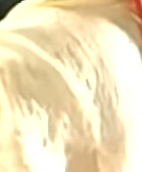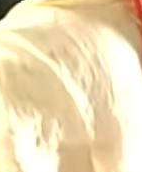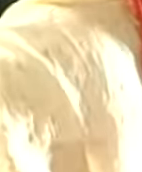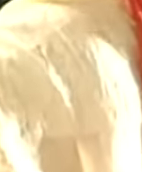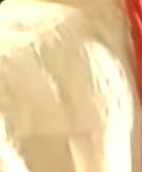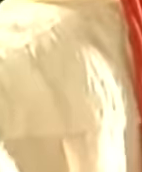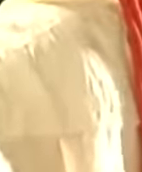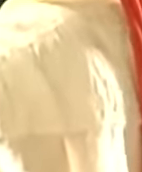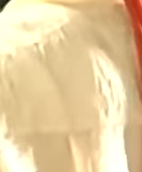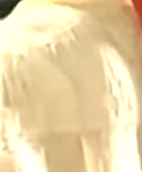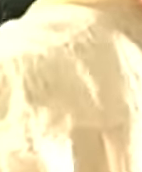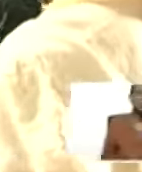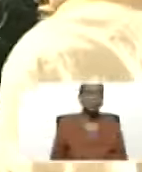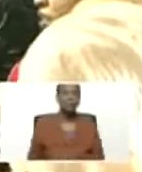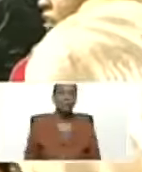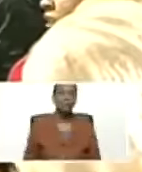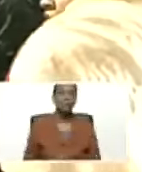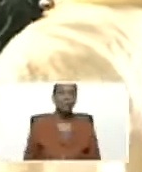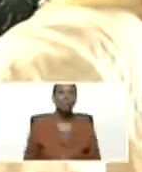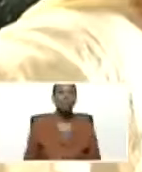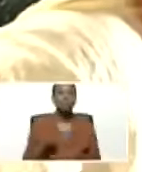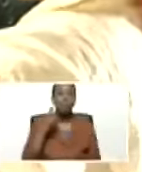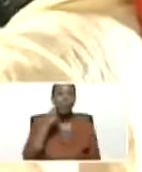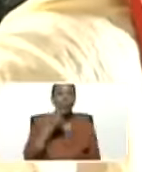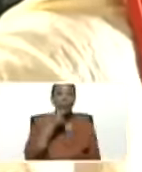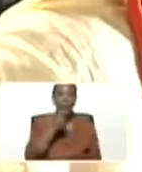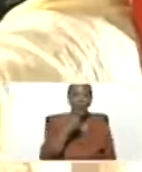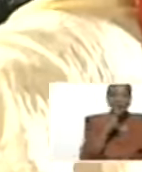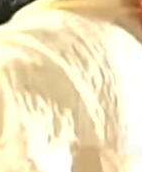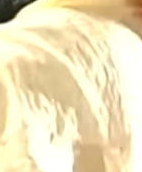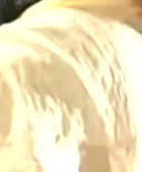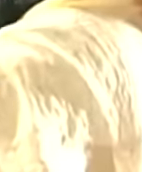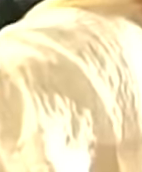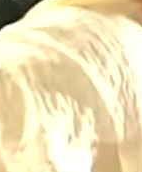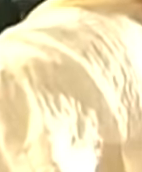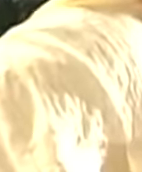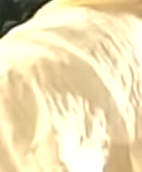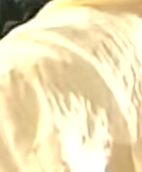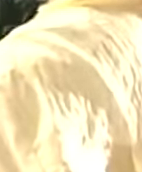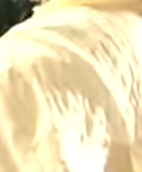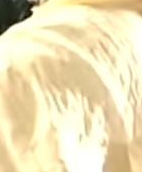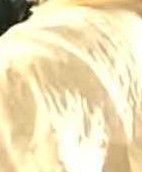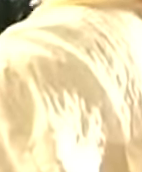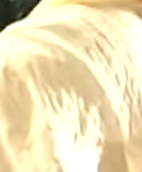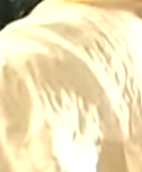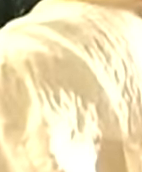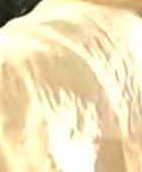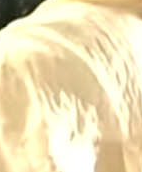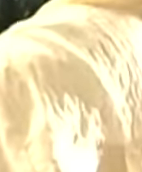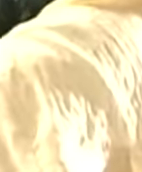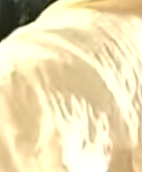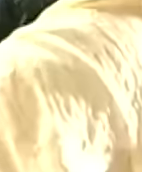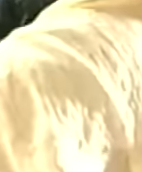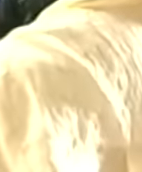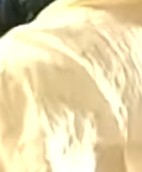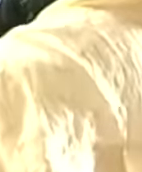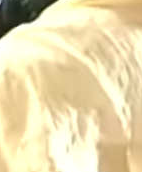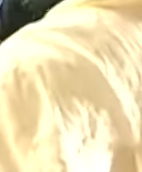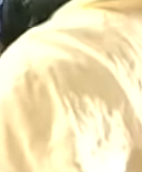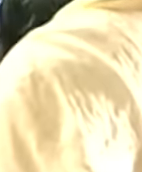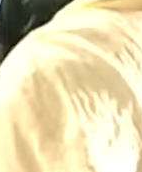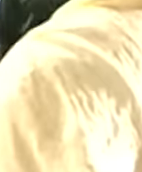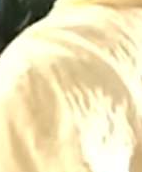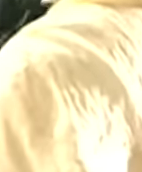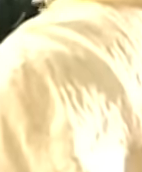la música, la cultura y la danza. Baila muy bien, muchachos. Escuela de Danza Sanjuanera.